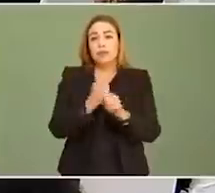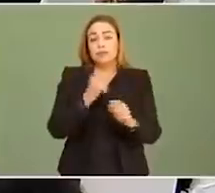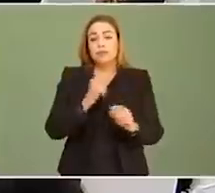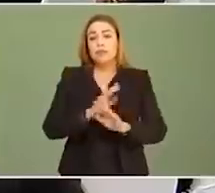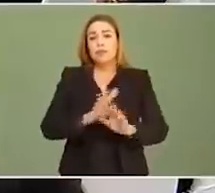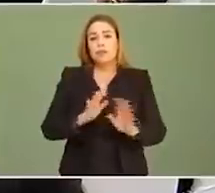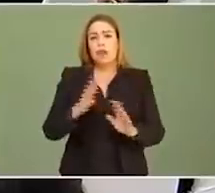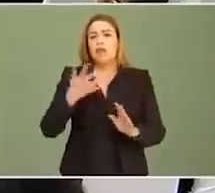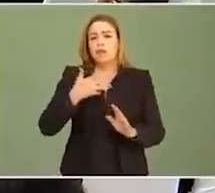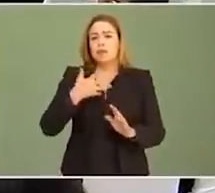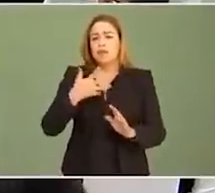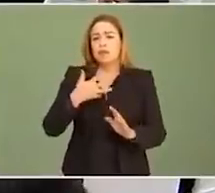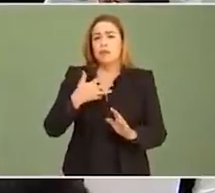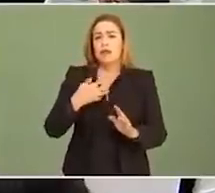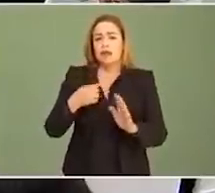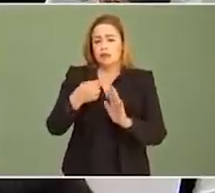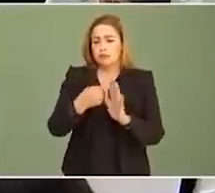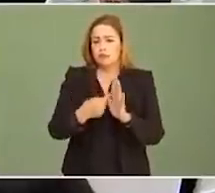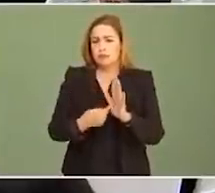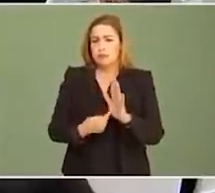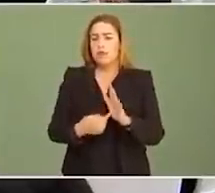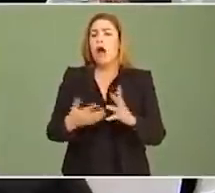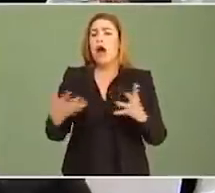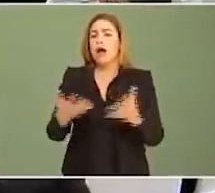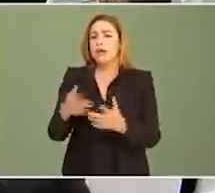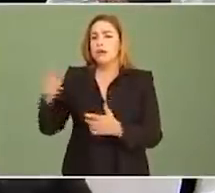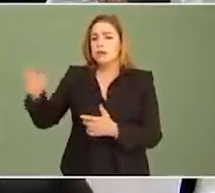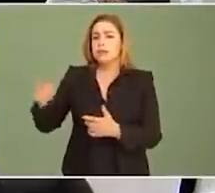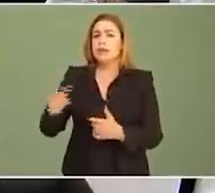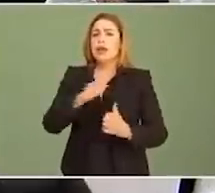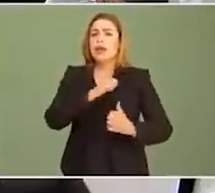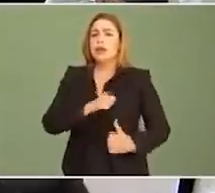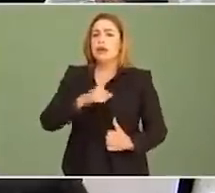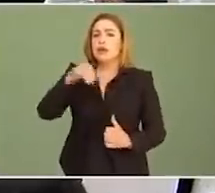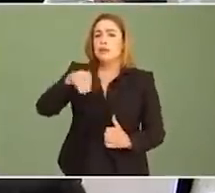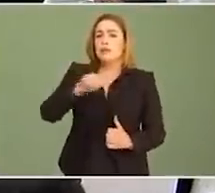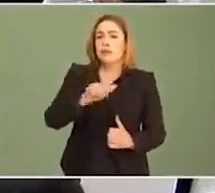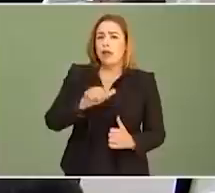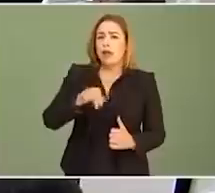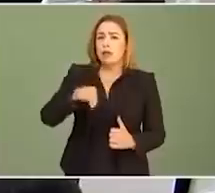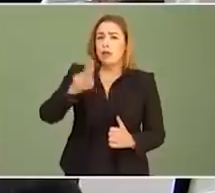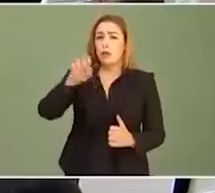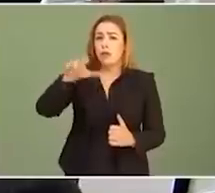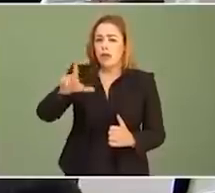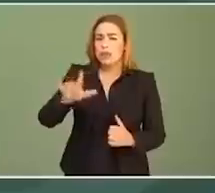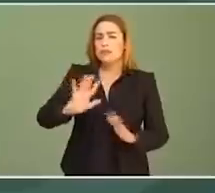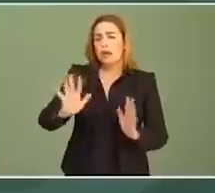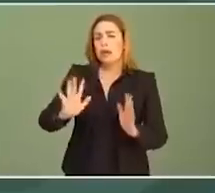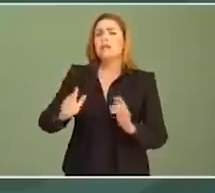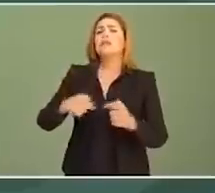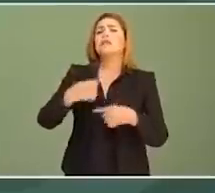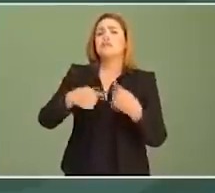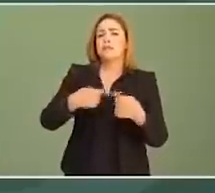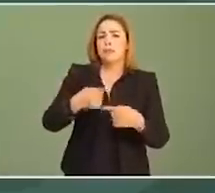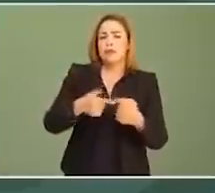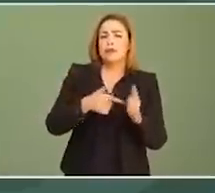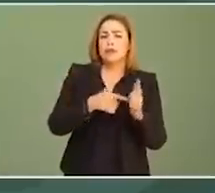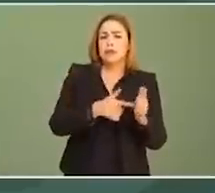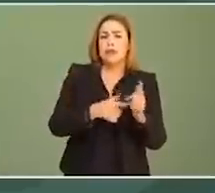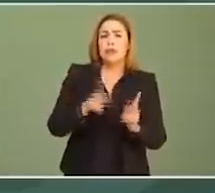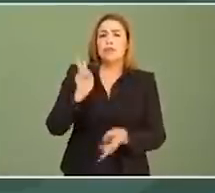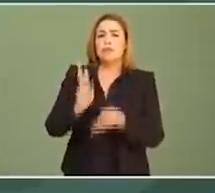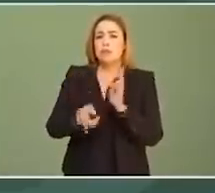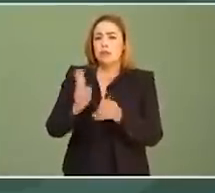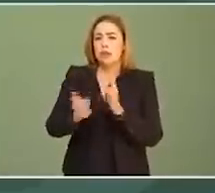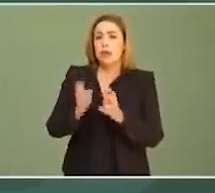gonzález y el secretario y el director de la agencia vamos a dialogar y a seguir dialogando con los empresarios del transporte no podemos en